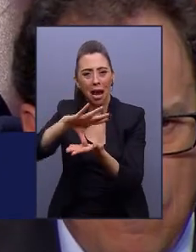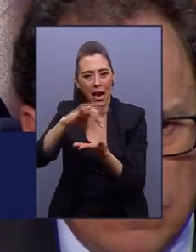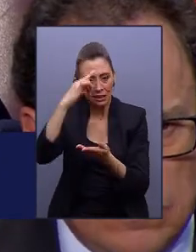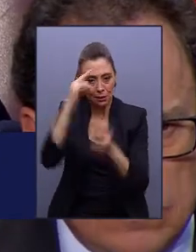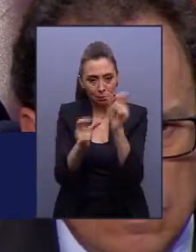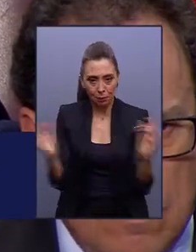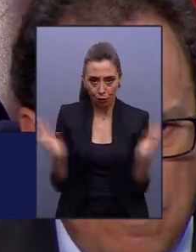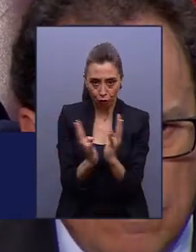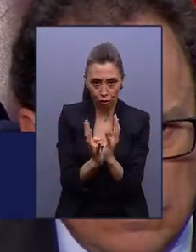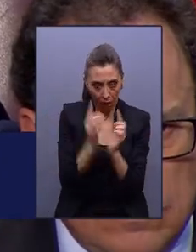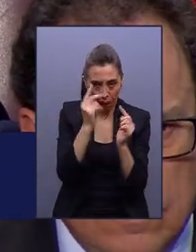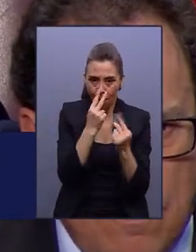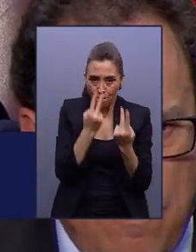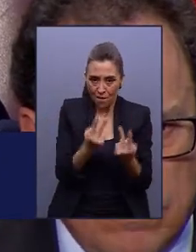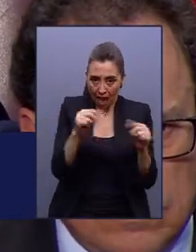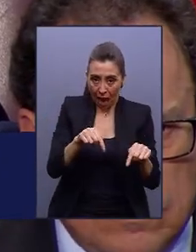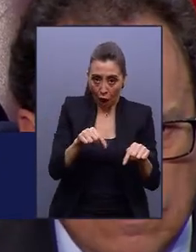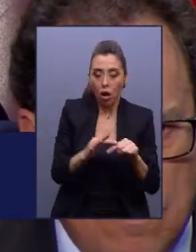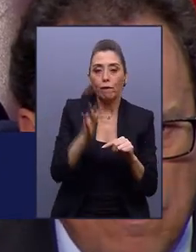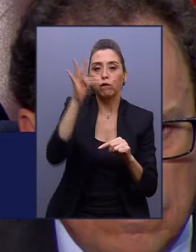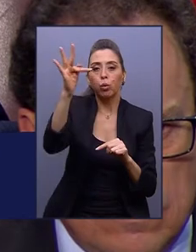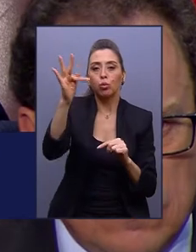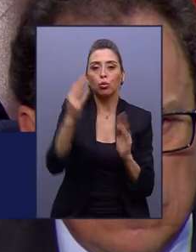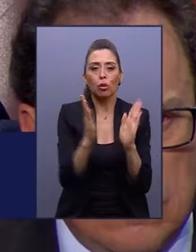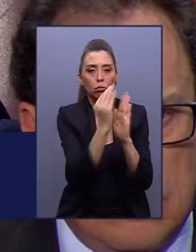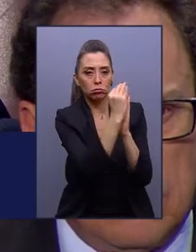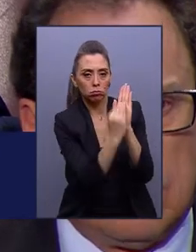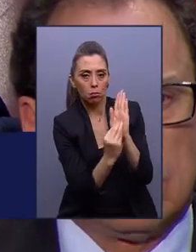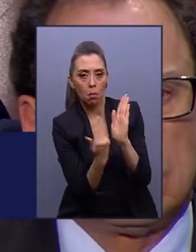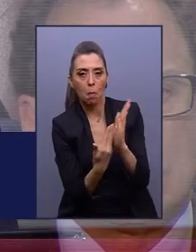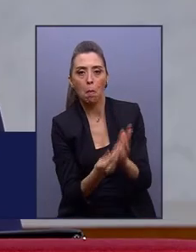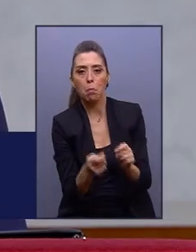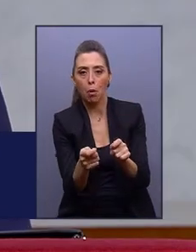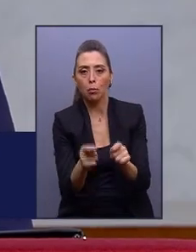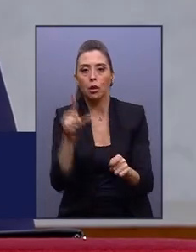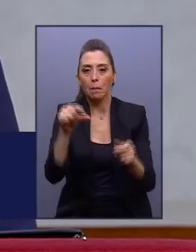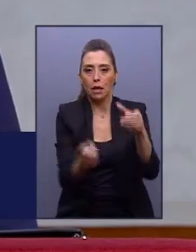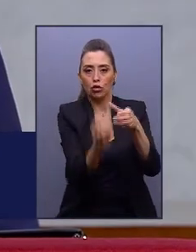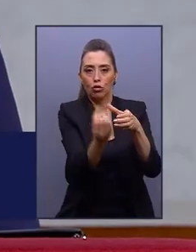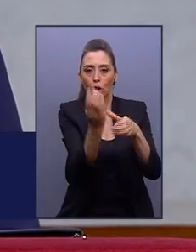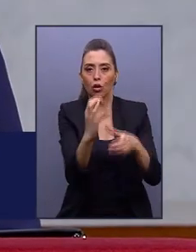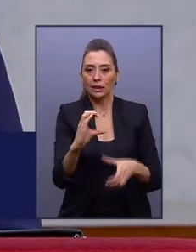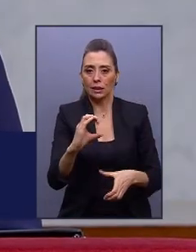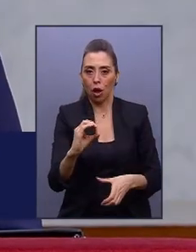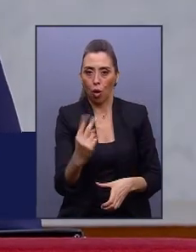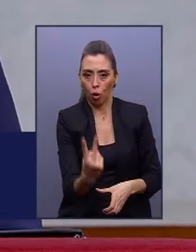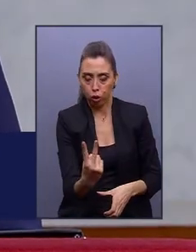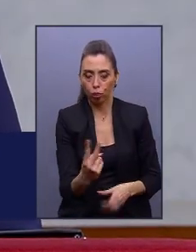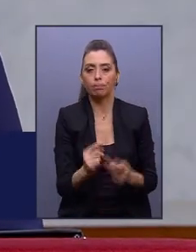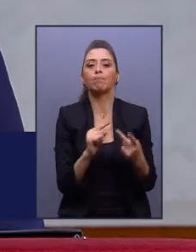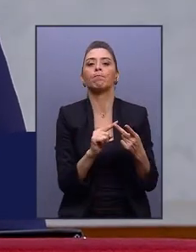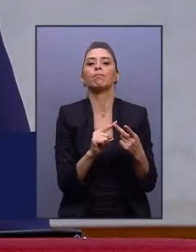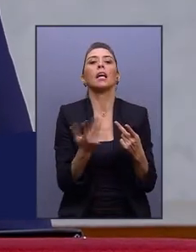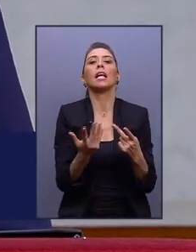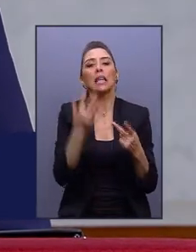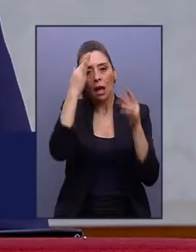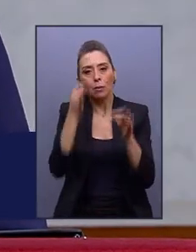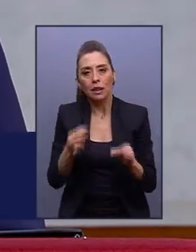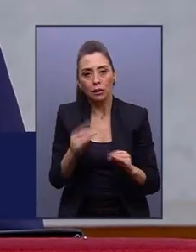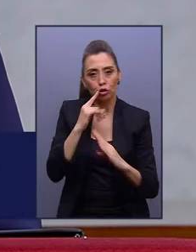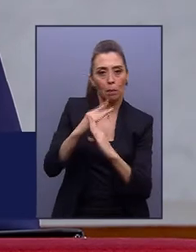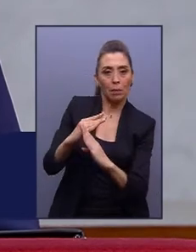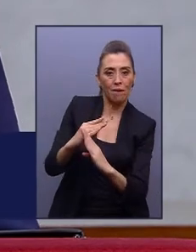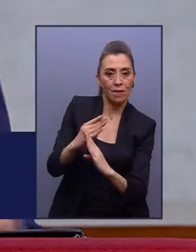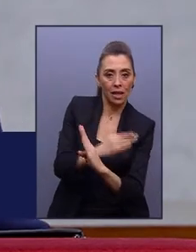para hacer propuestas concretas. Tanto para reducir nuestras emisiones de carbono como para definir las medidas